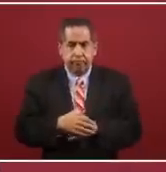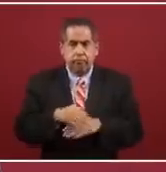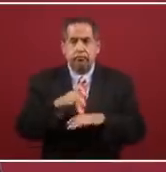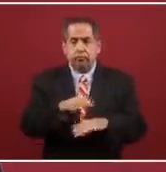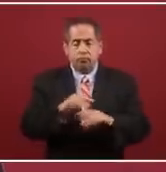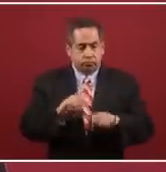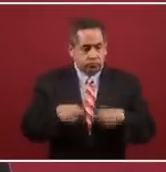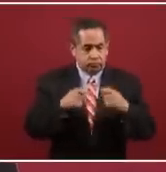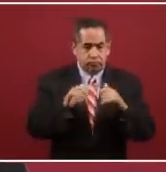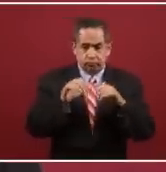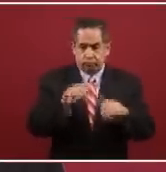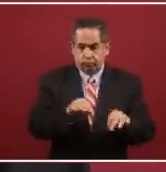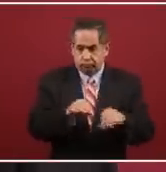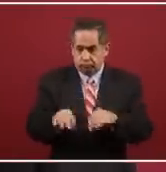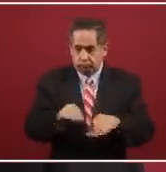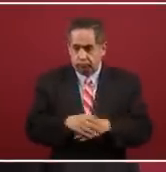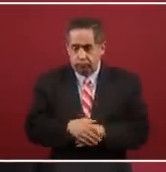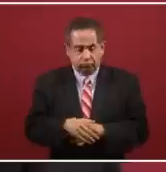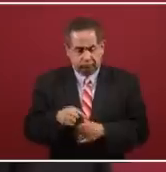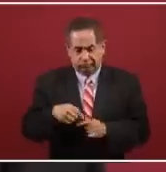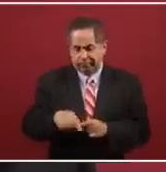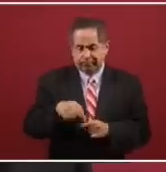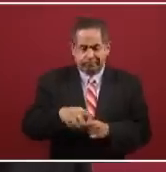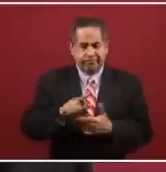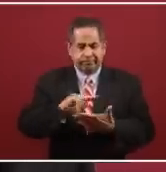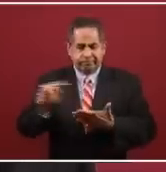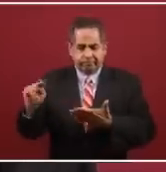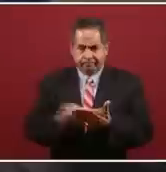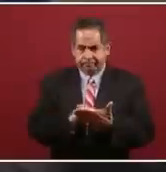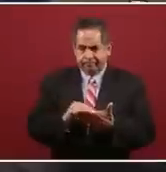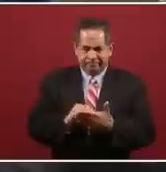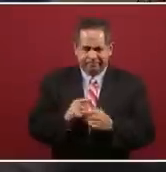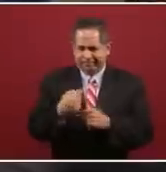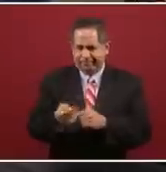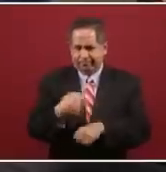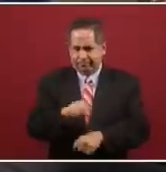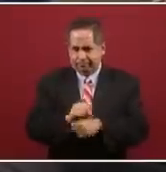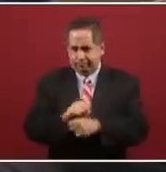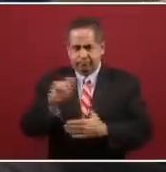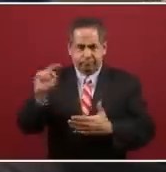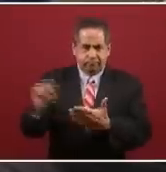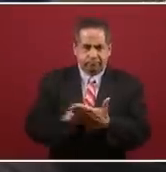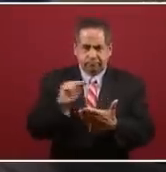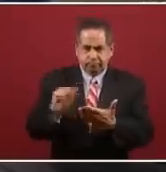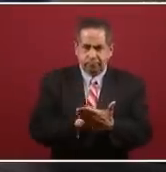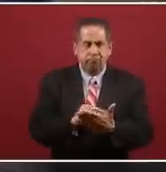empleo, está por firmarse, la semana próxima se va a firmar